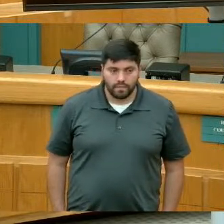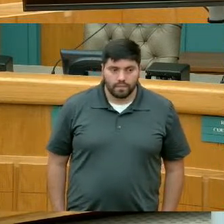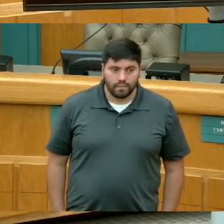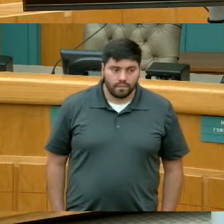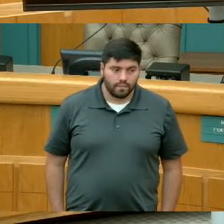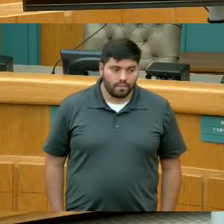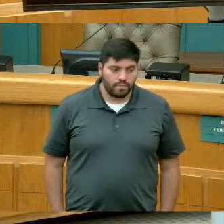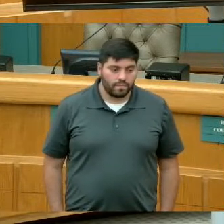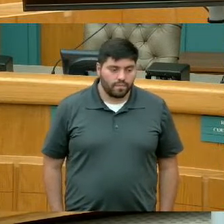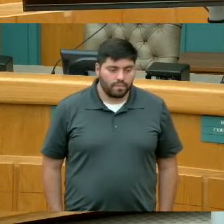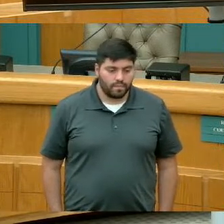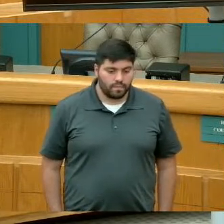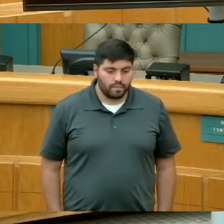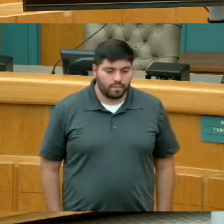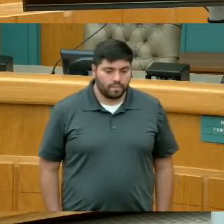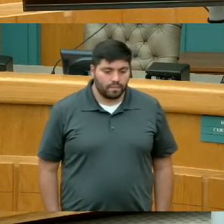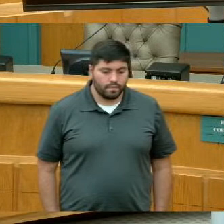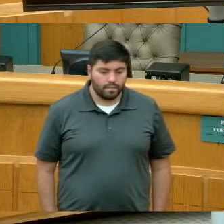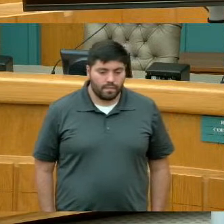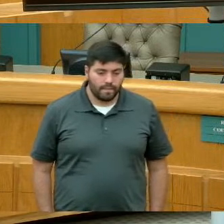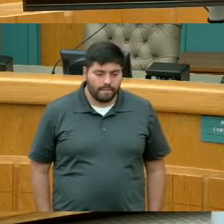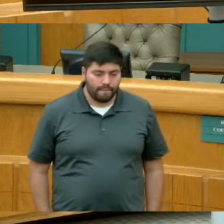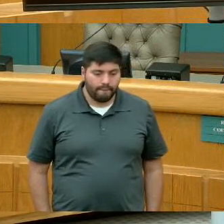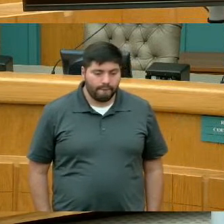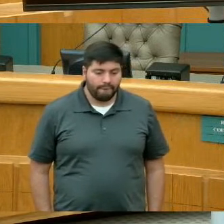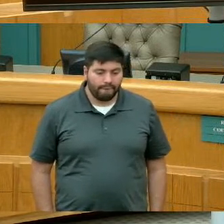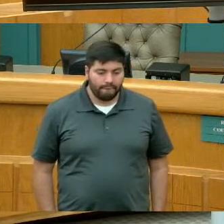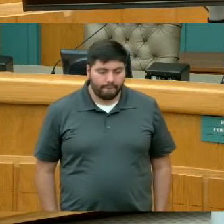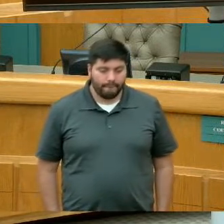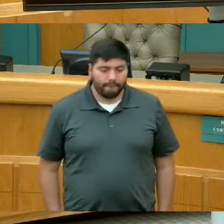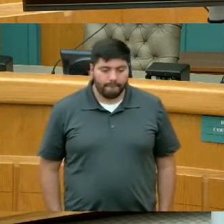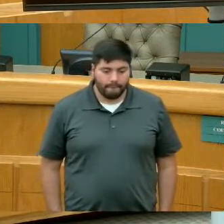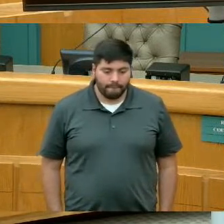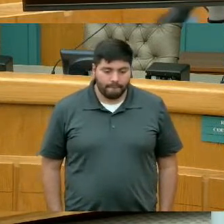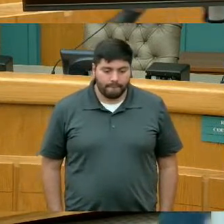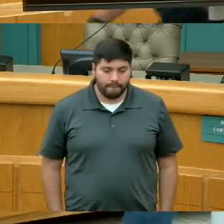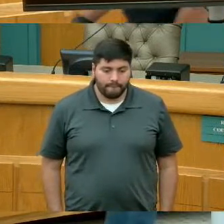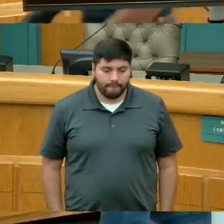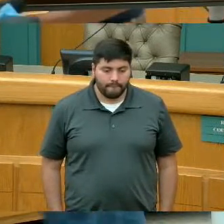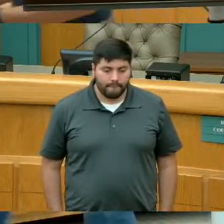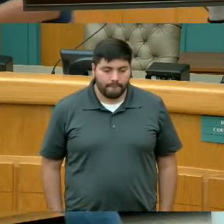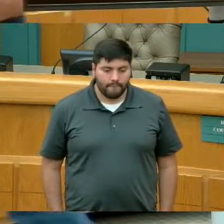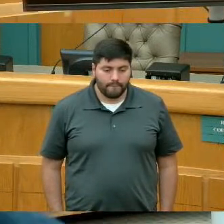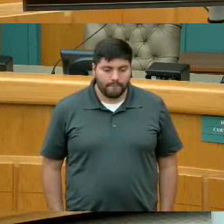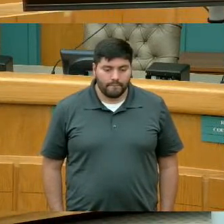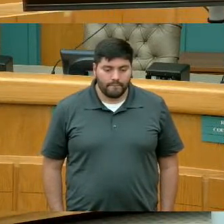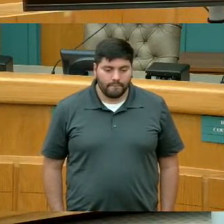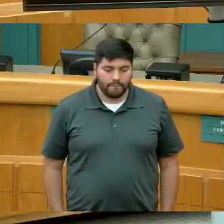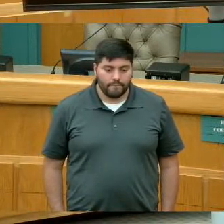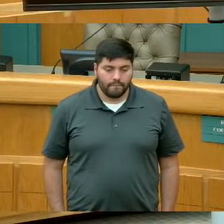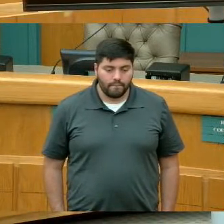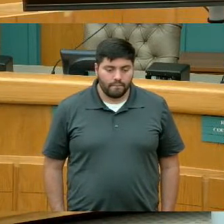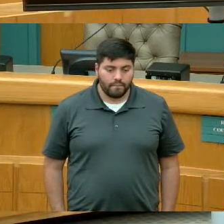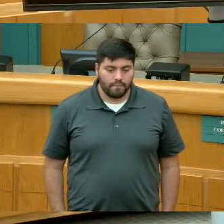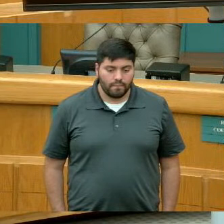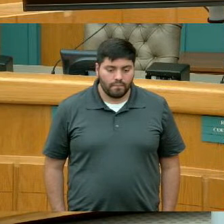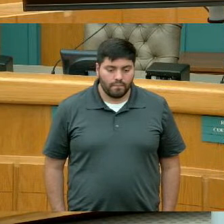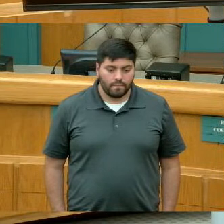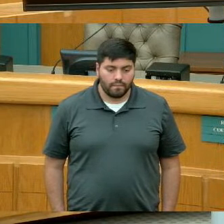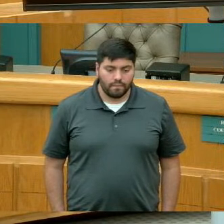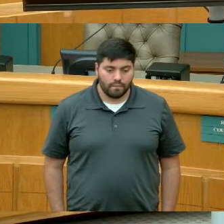sin usar máscaras. El segundo estilista trabajó durante 5 días sintomático antes de autoaislarse y buscar la prueba